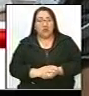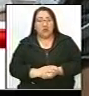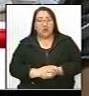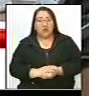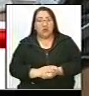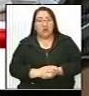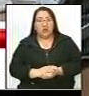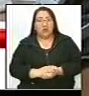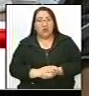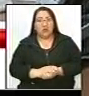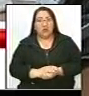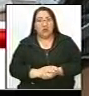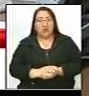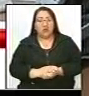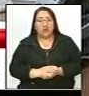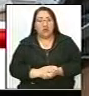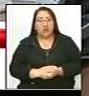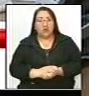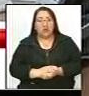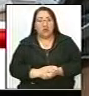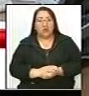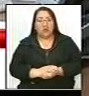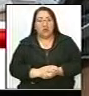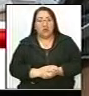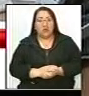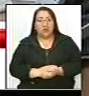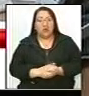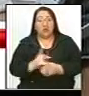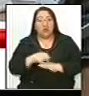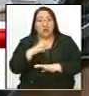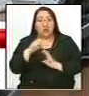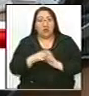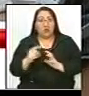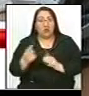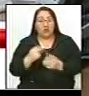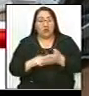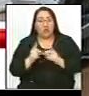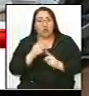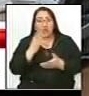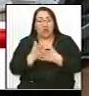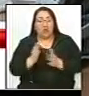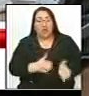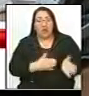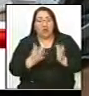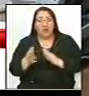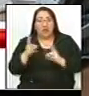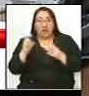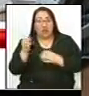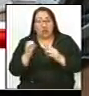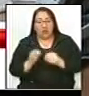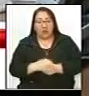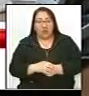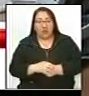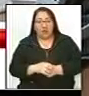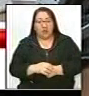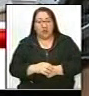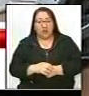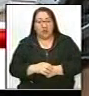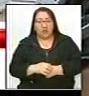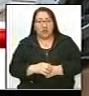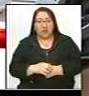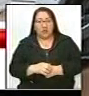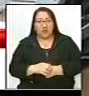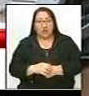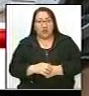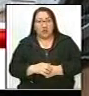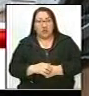Este proyecto no solamente ha surgido inconvenientes en la parte económica al momento de